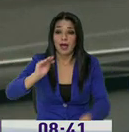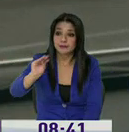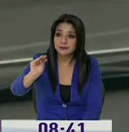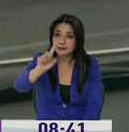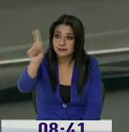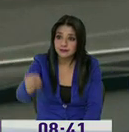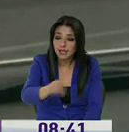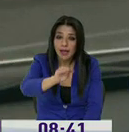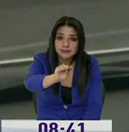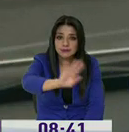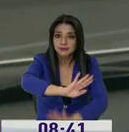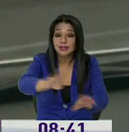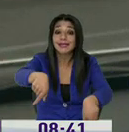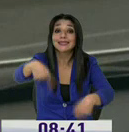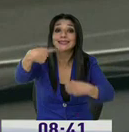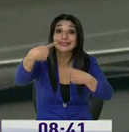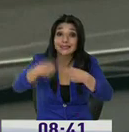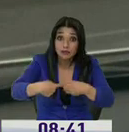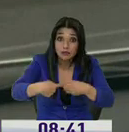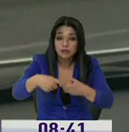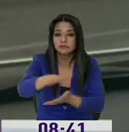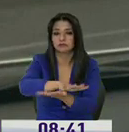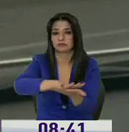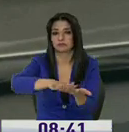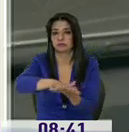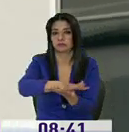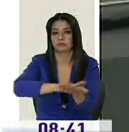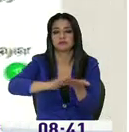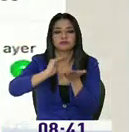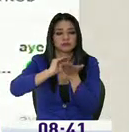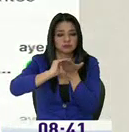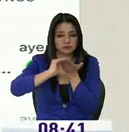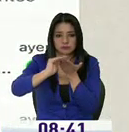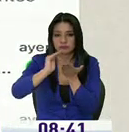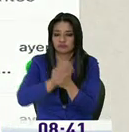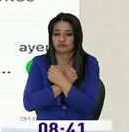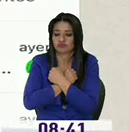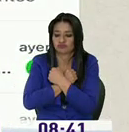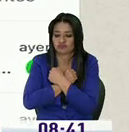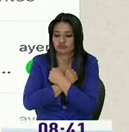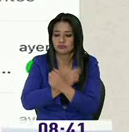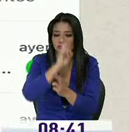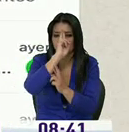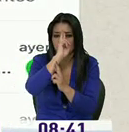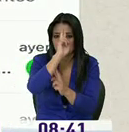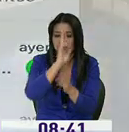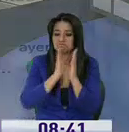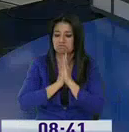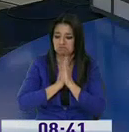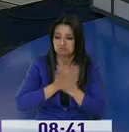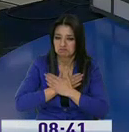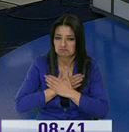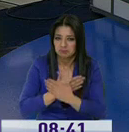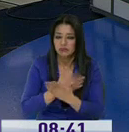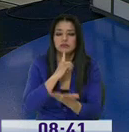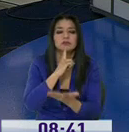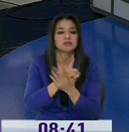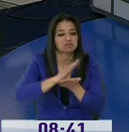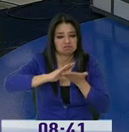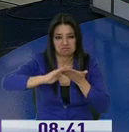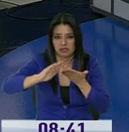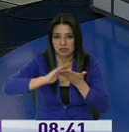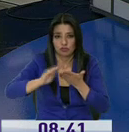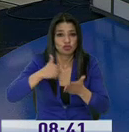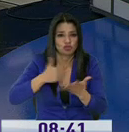sea, Quito, vuelvo a repetir, vean, con todo mi cariño, mis respetos, mi afán no es molestar